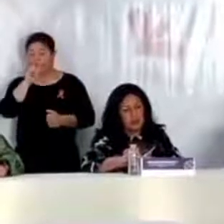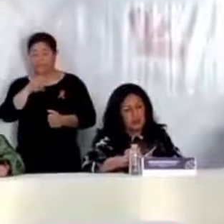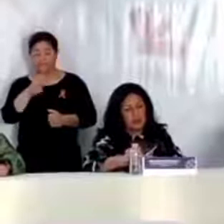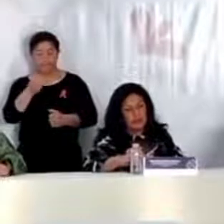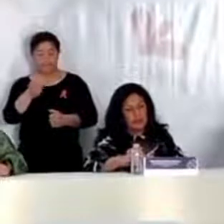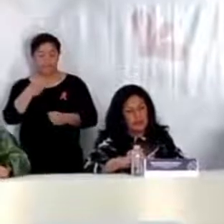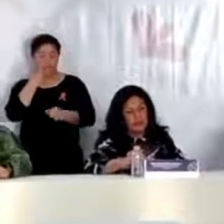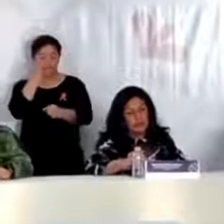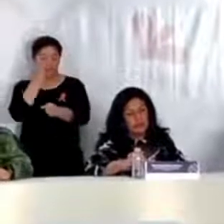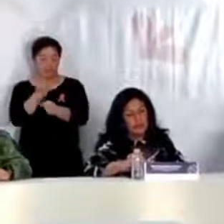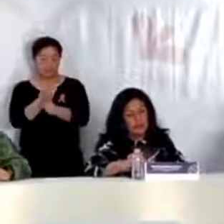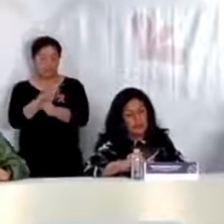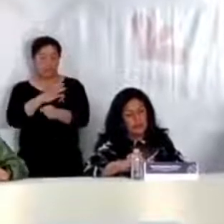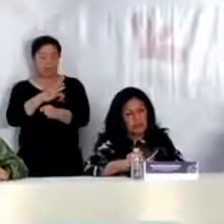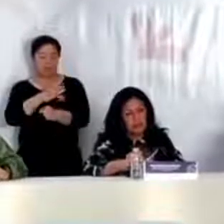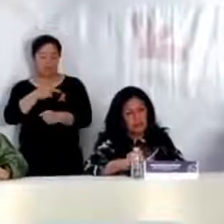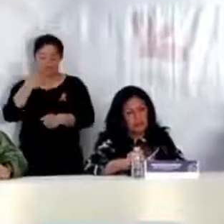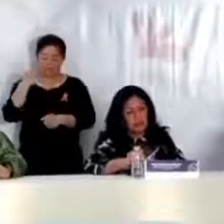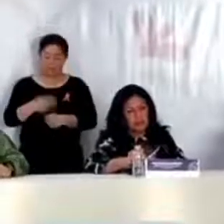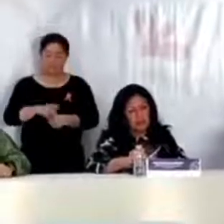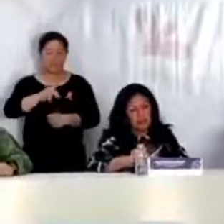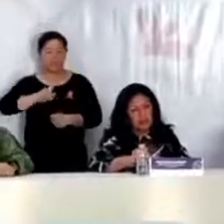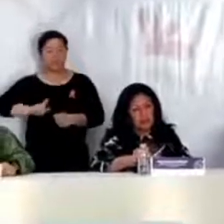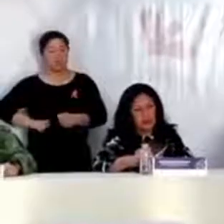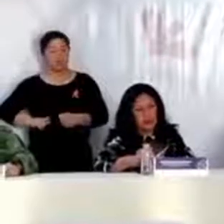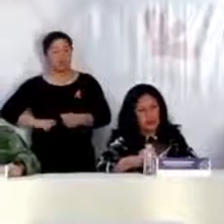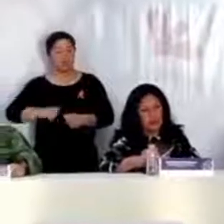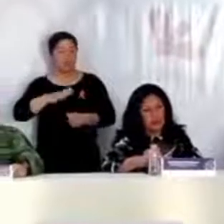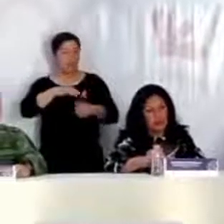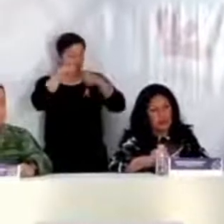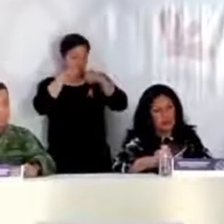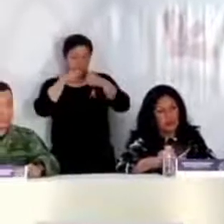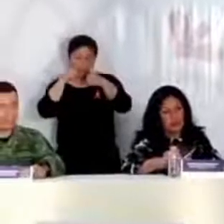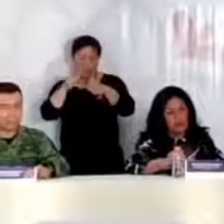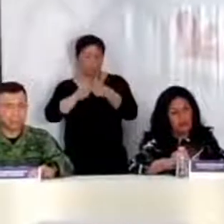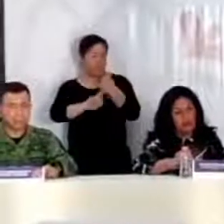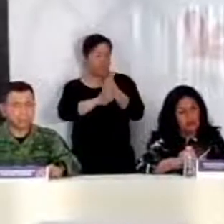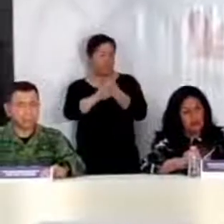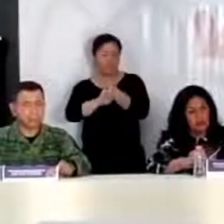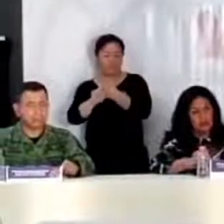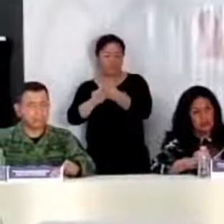vocación que tiene este gobierno de atender toda la problemática de manera muy puntual.